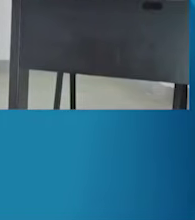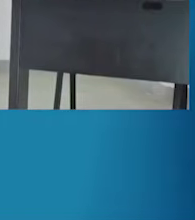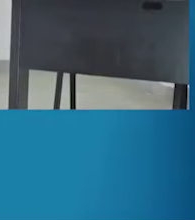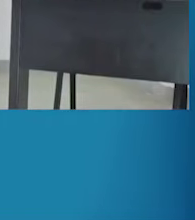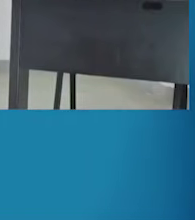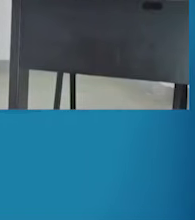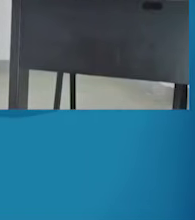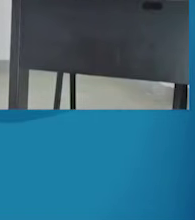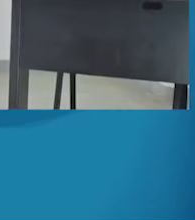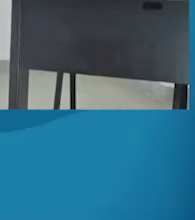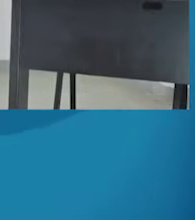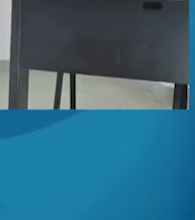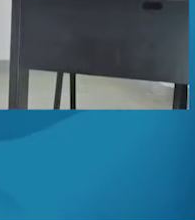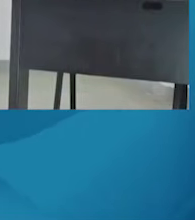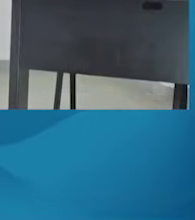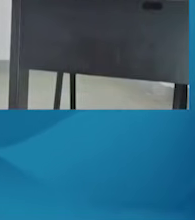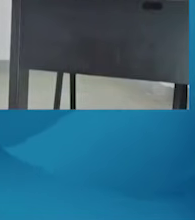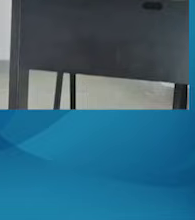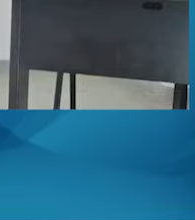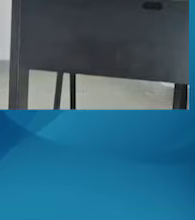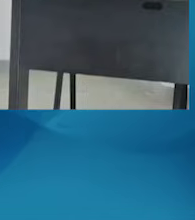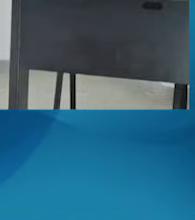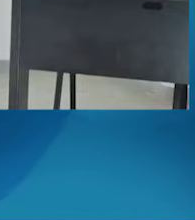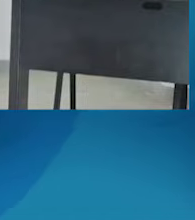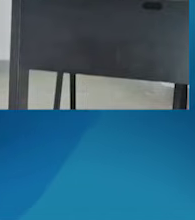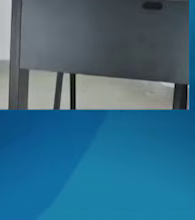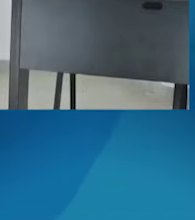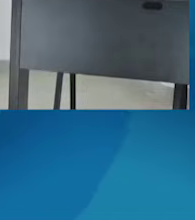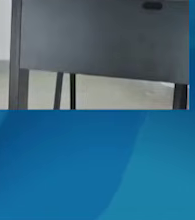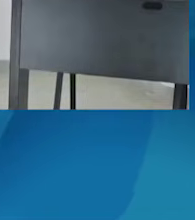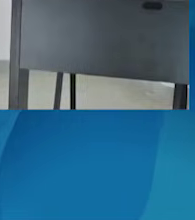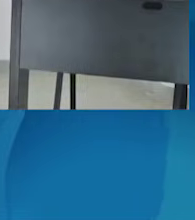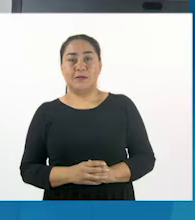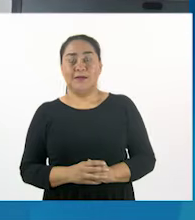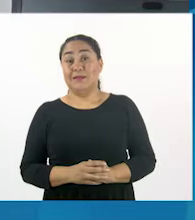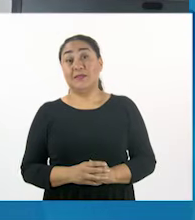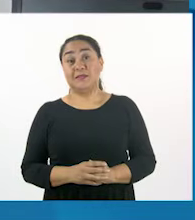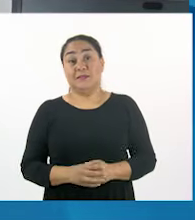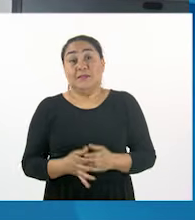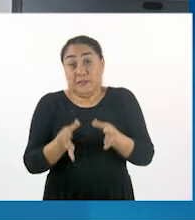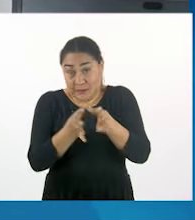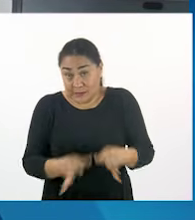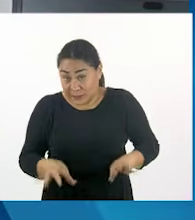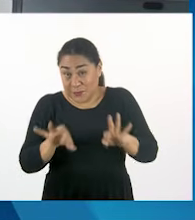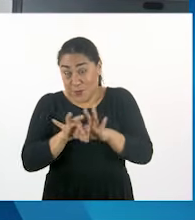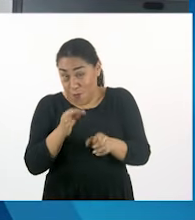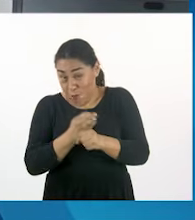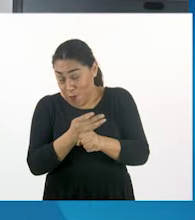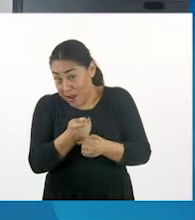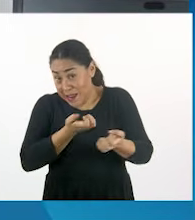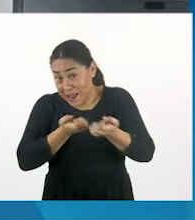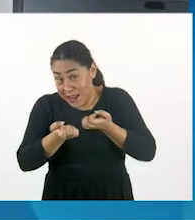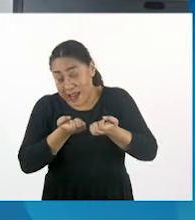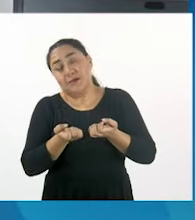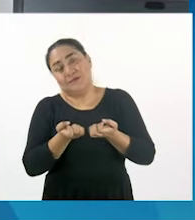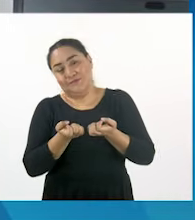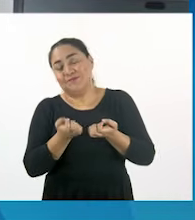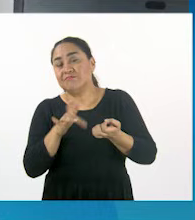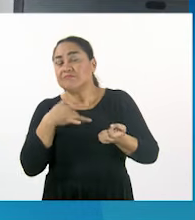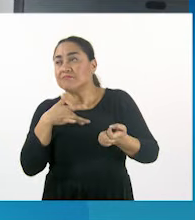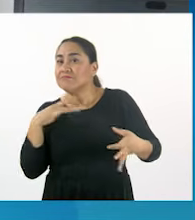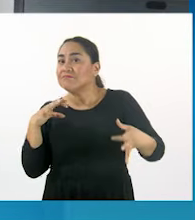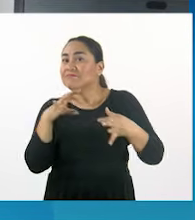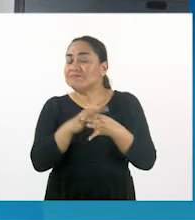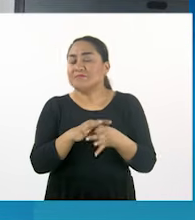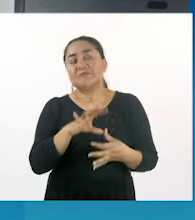seis, siete y ocho. Es muy importante que estos ejercicios lleven un ritmo. ¿Cuál sería